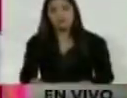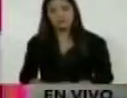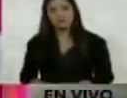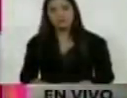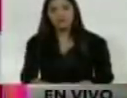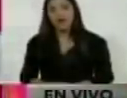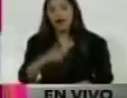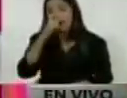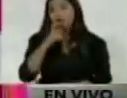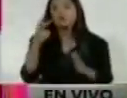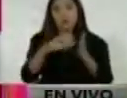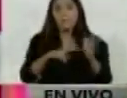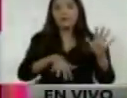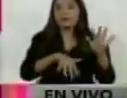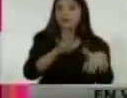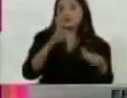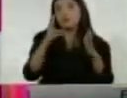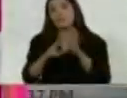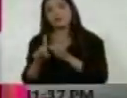Año 2015-2016.